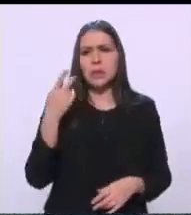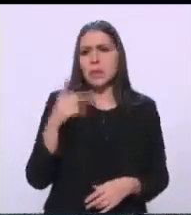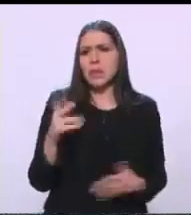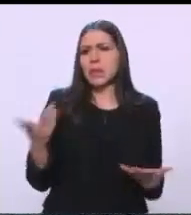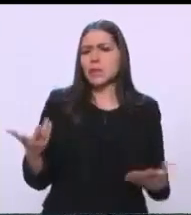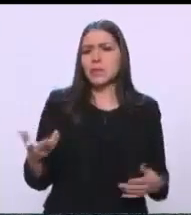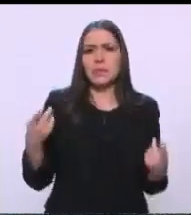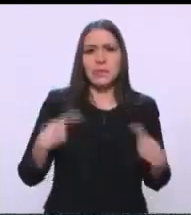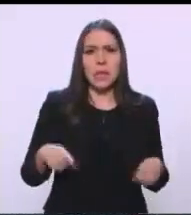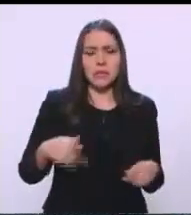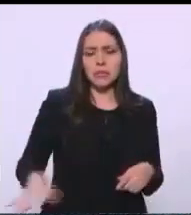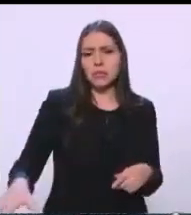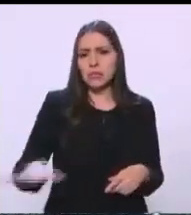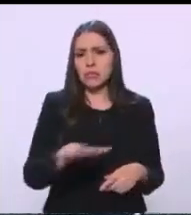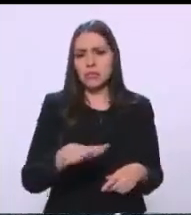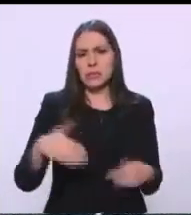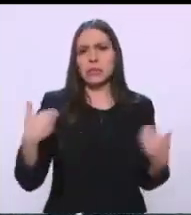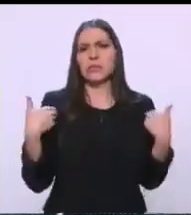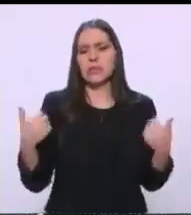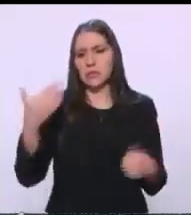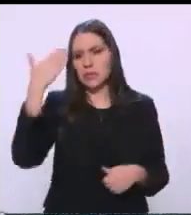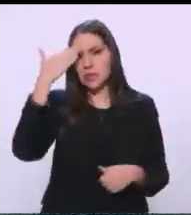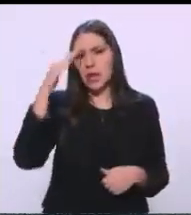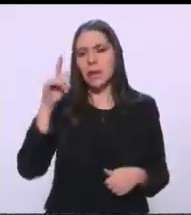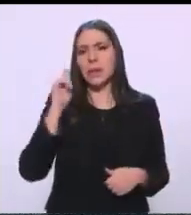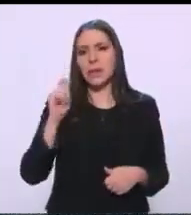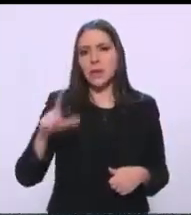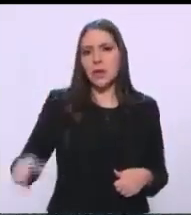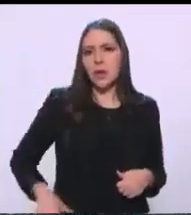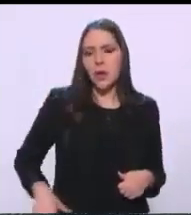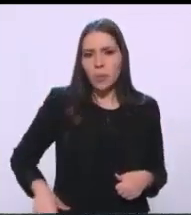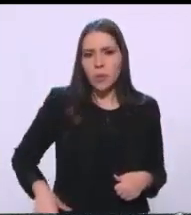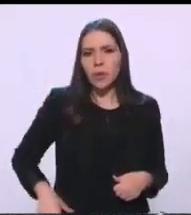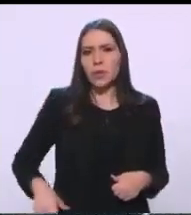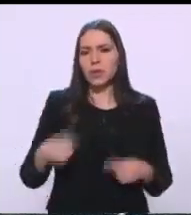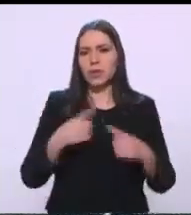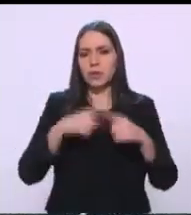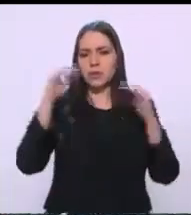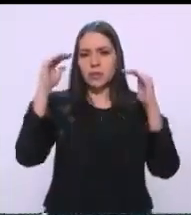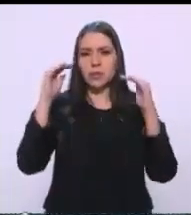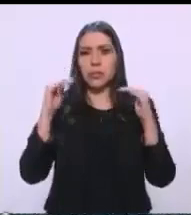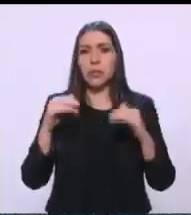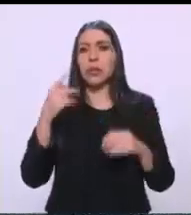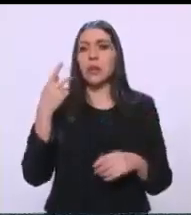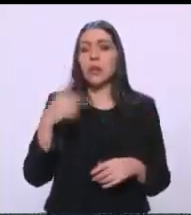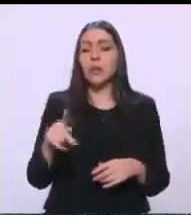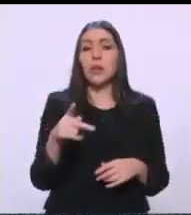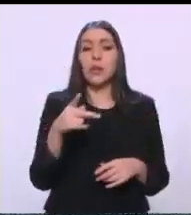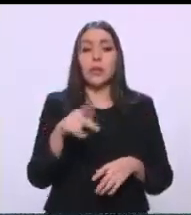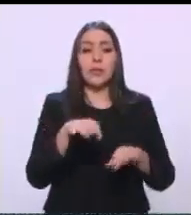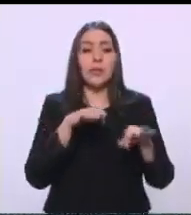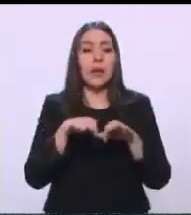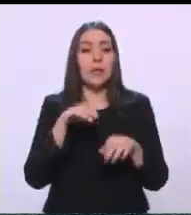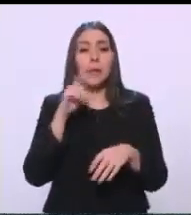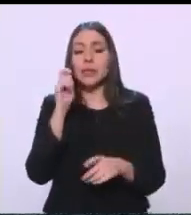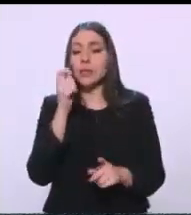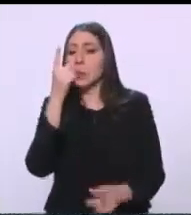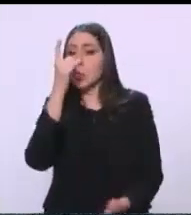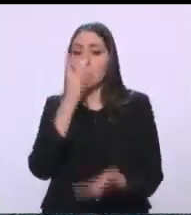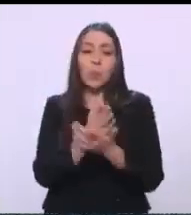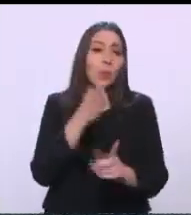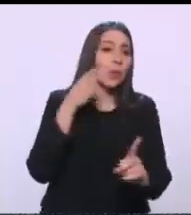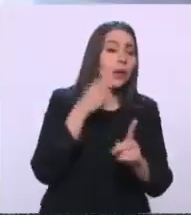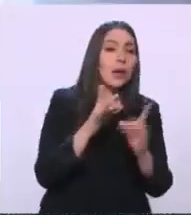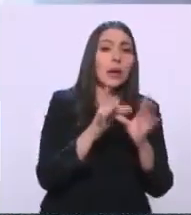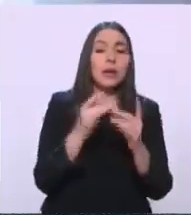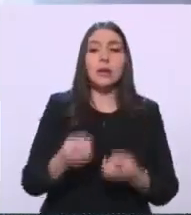del gobierno que tiene y de las cifras que está manejando. Es decir, no es un ejercicio extraordinario de rendición de cuentas, es simplemente